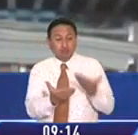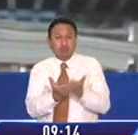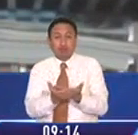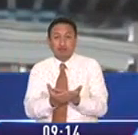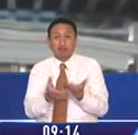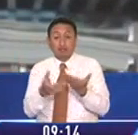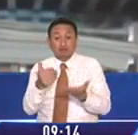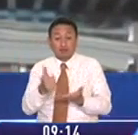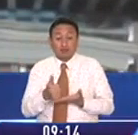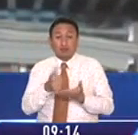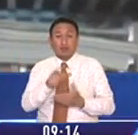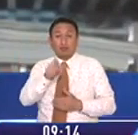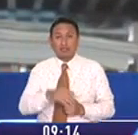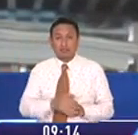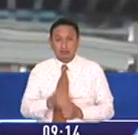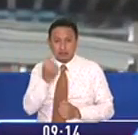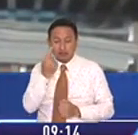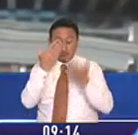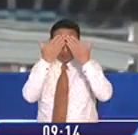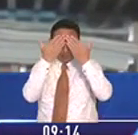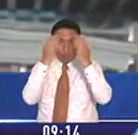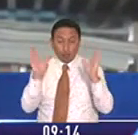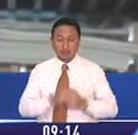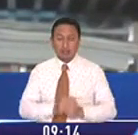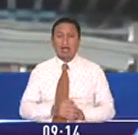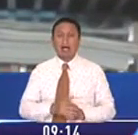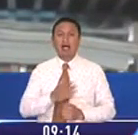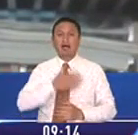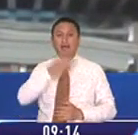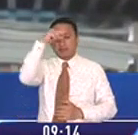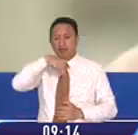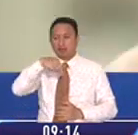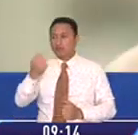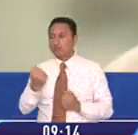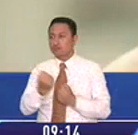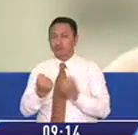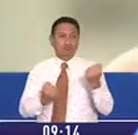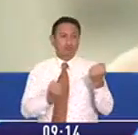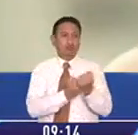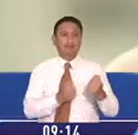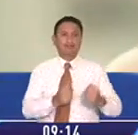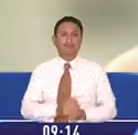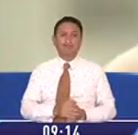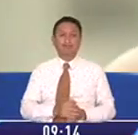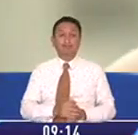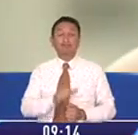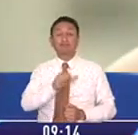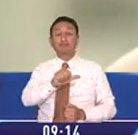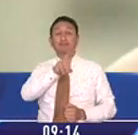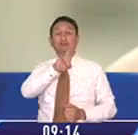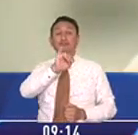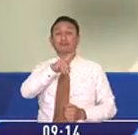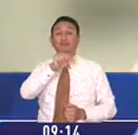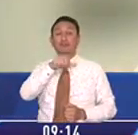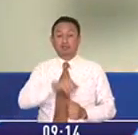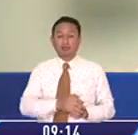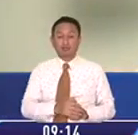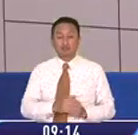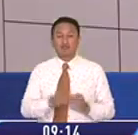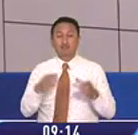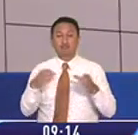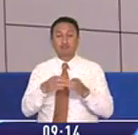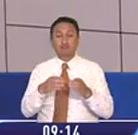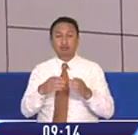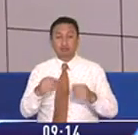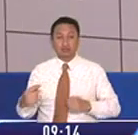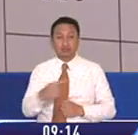que ayudaría al electorado para definir su voto. A criterio de Ariana Tanca, espacios muy estructurados no